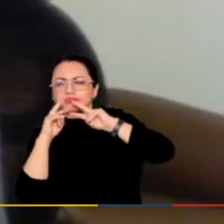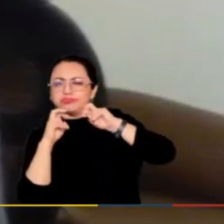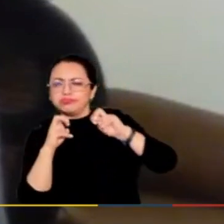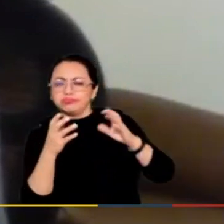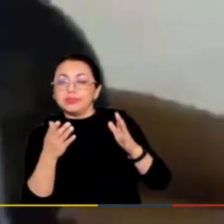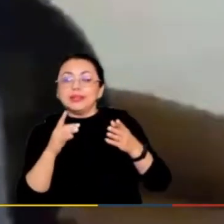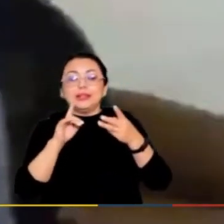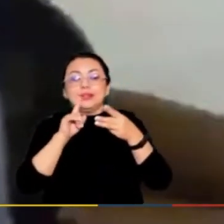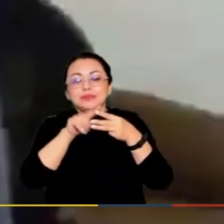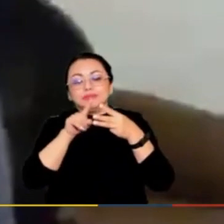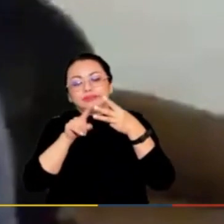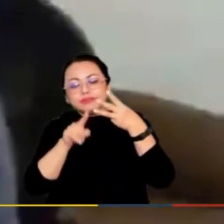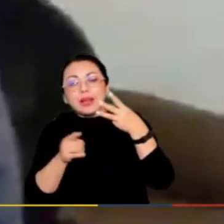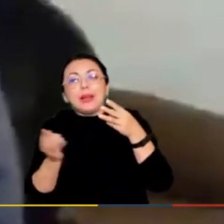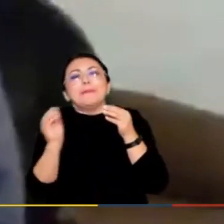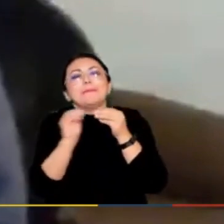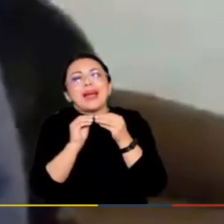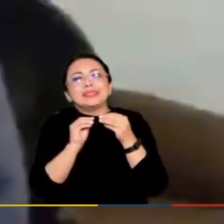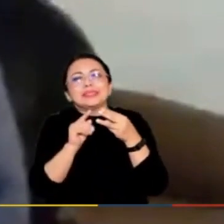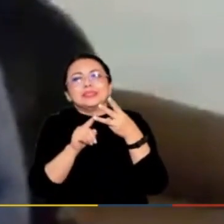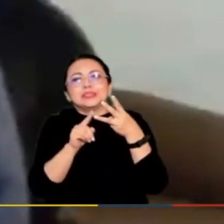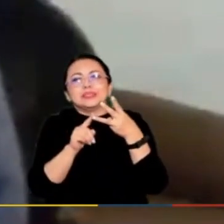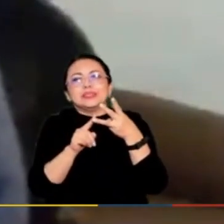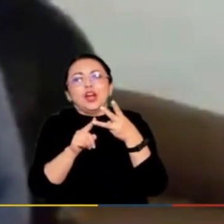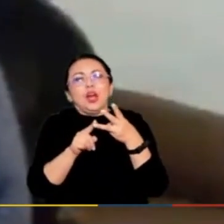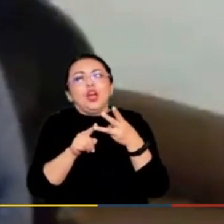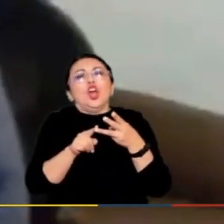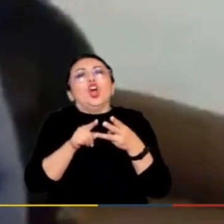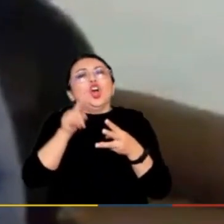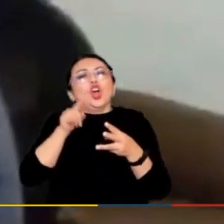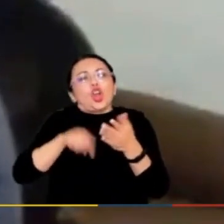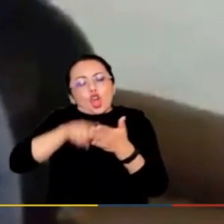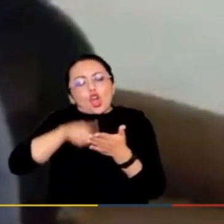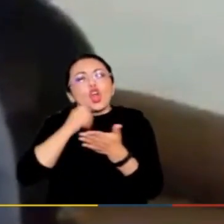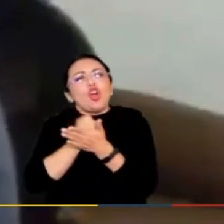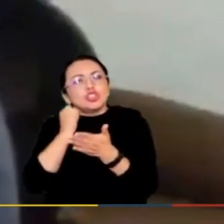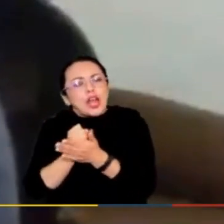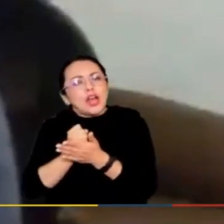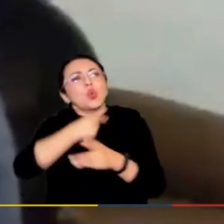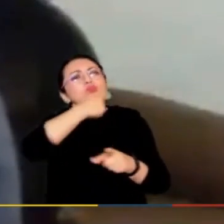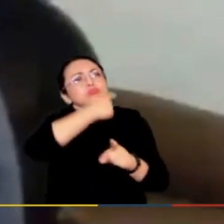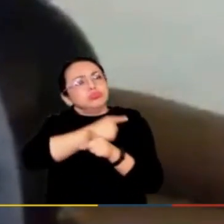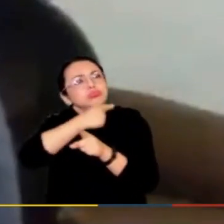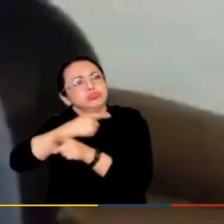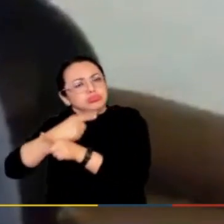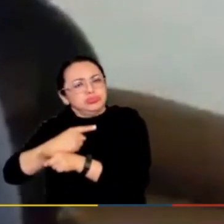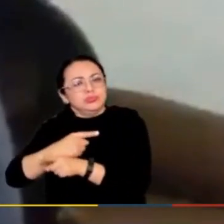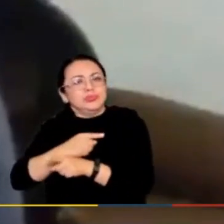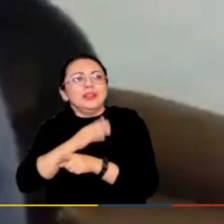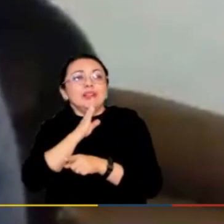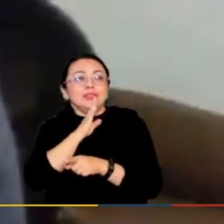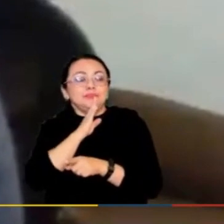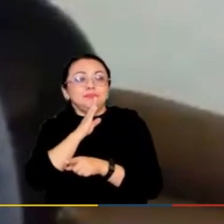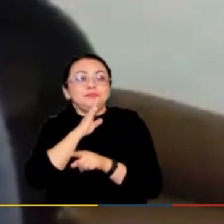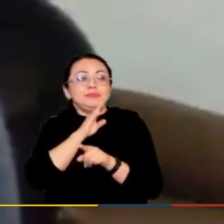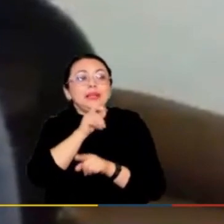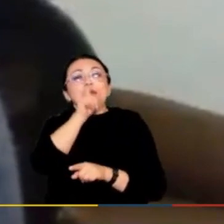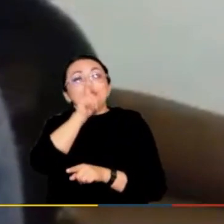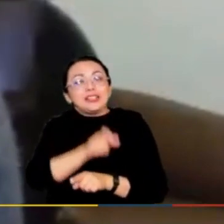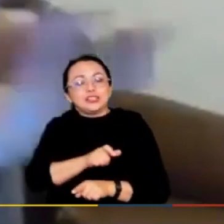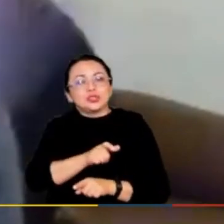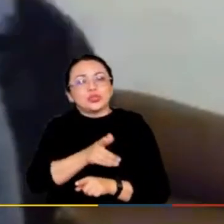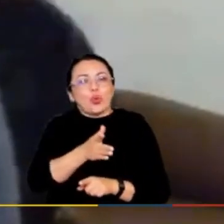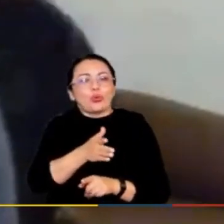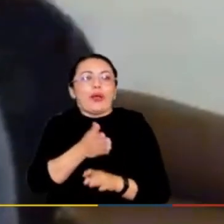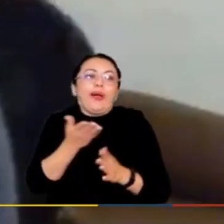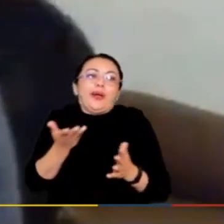y tercero, pues la tensión frente al cumplimiento de los contratos por una parte, y una ley que impide al contratista cumplido, a